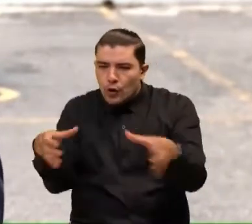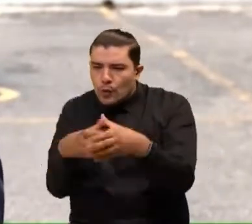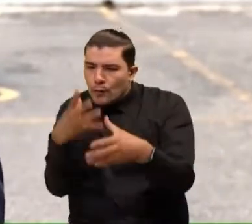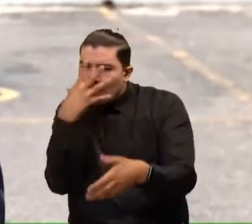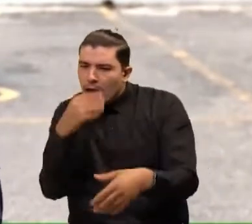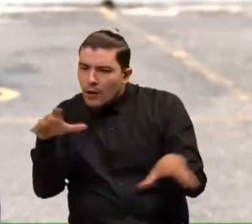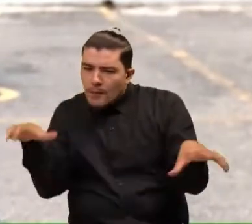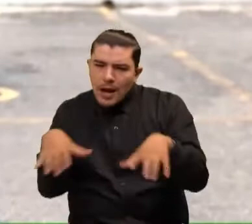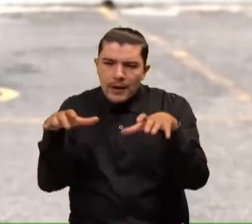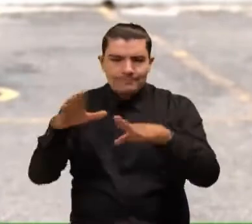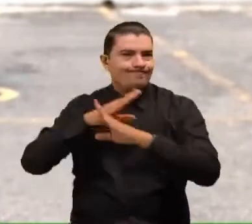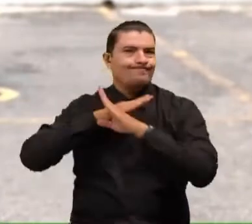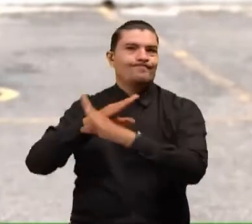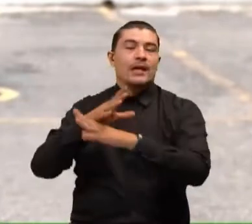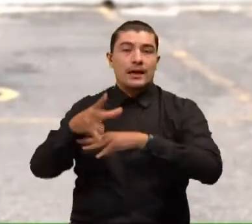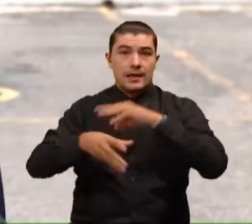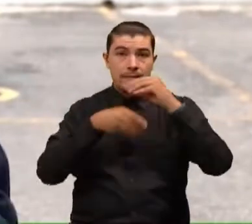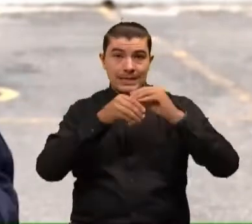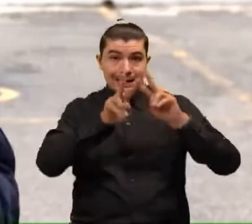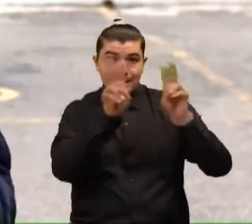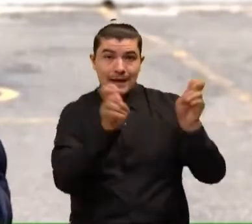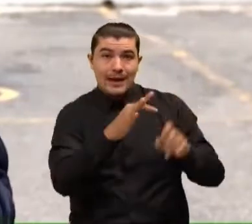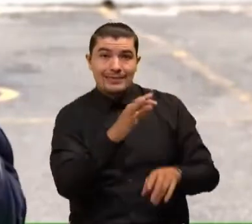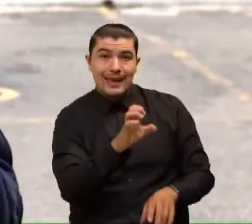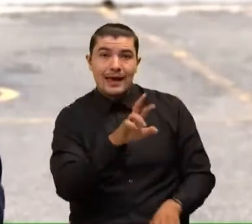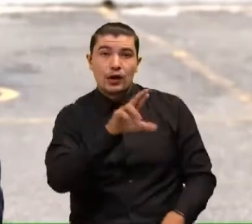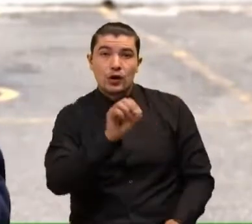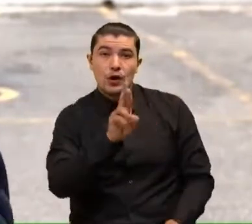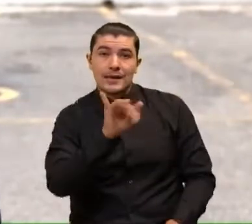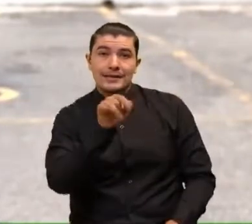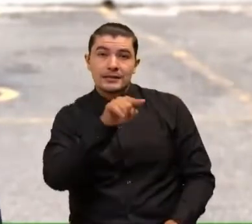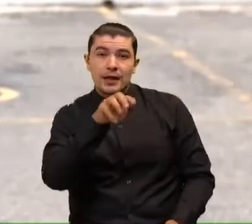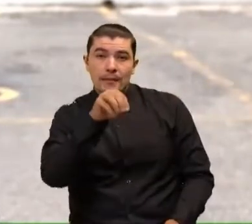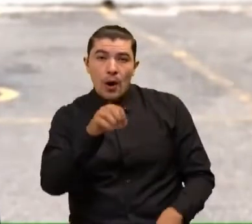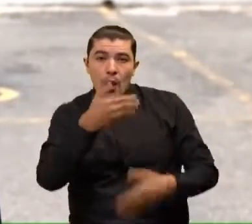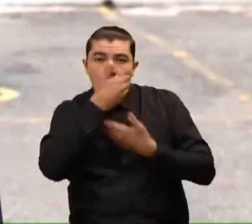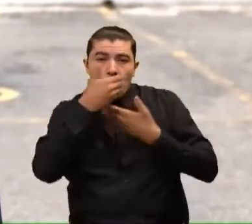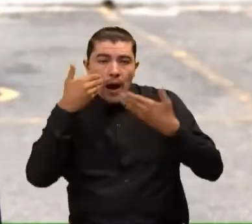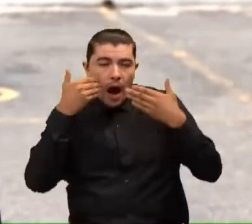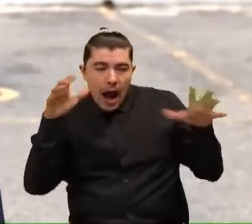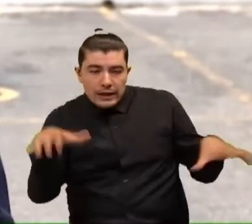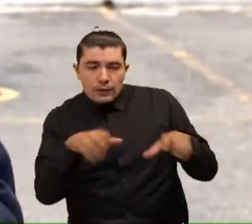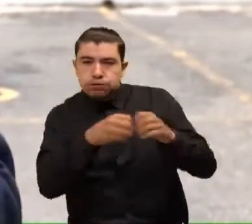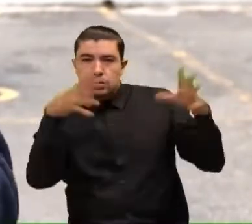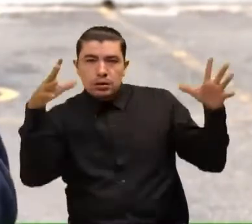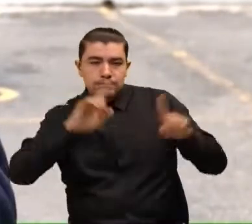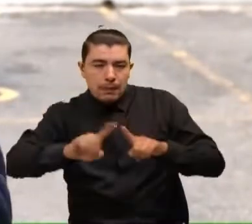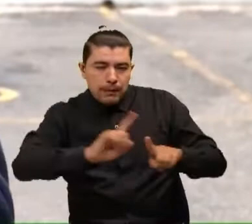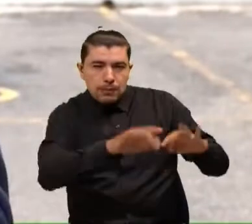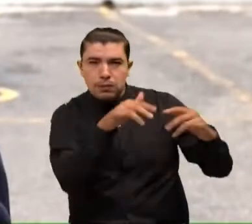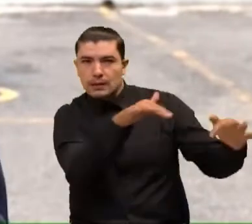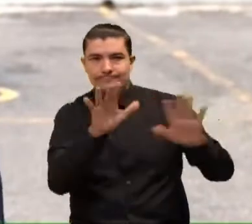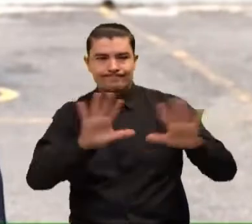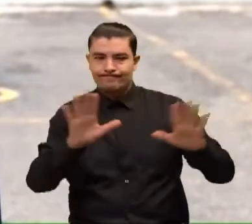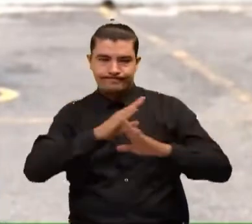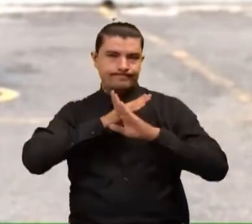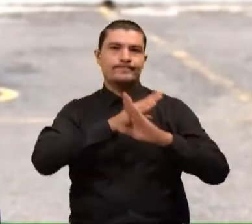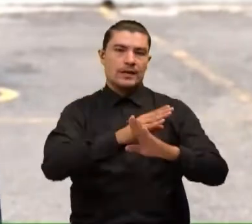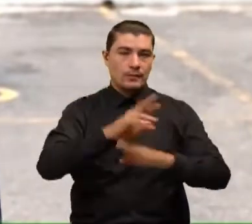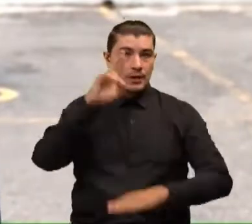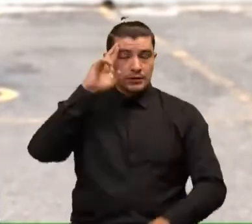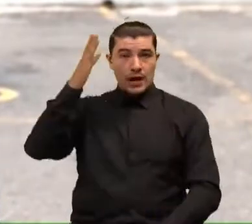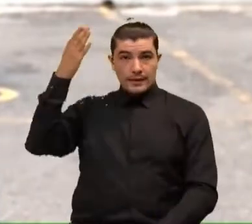enfoque especial en tema de terrorismo. Hoy ya cumplimos cerca de 2 meses de estar llevando este